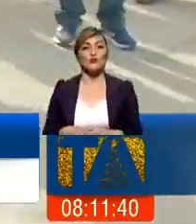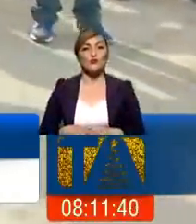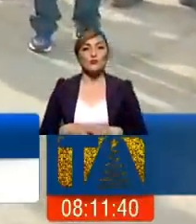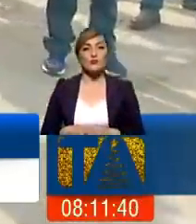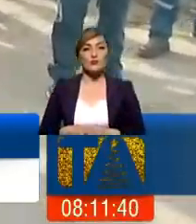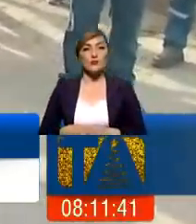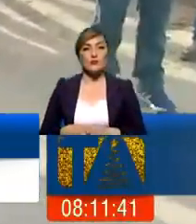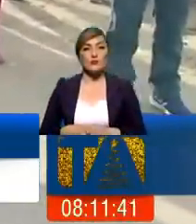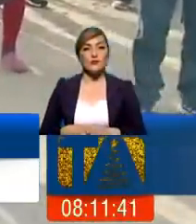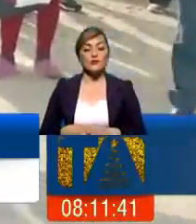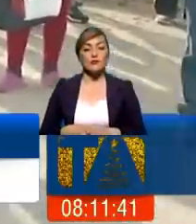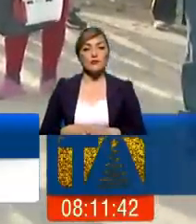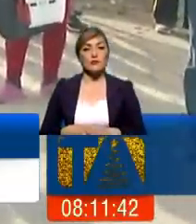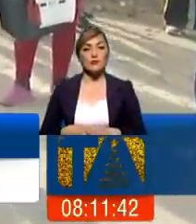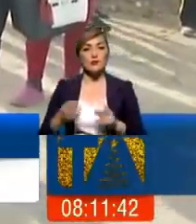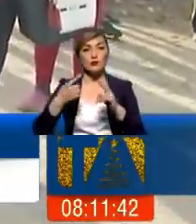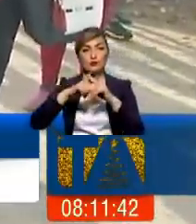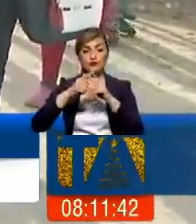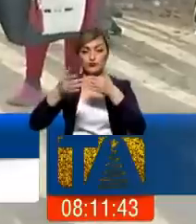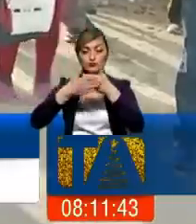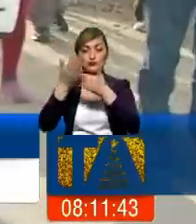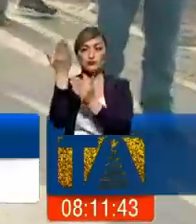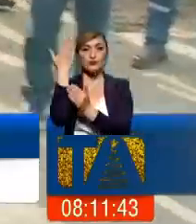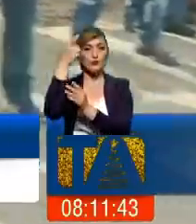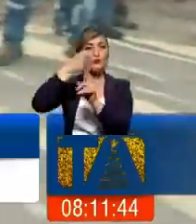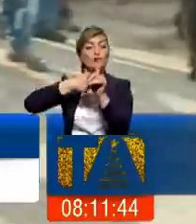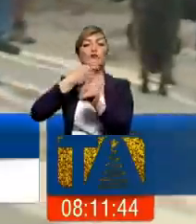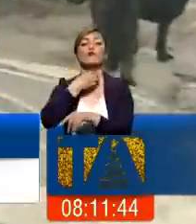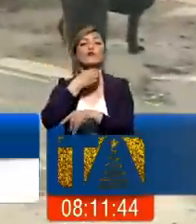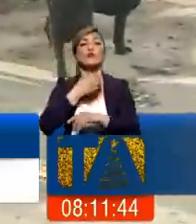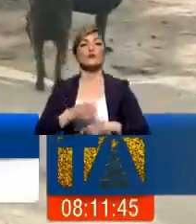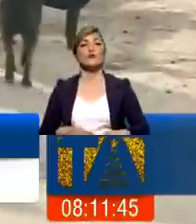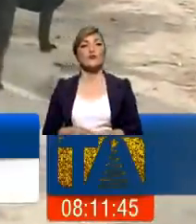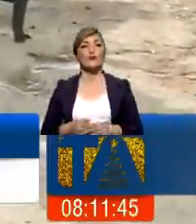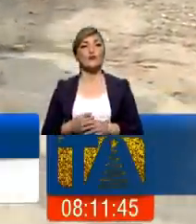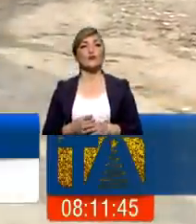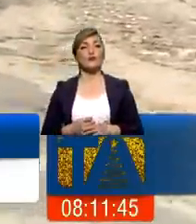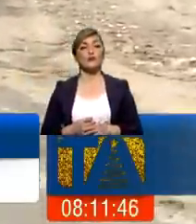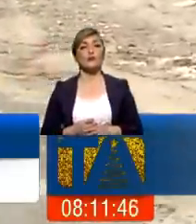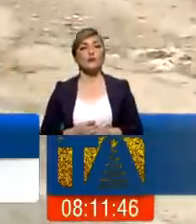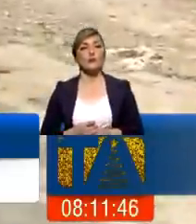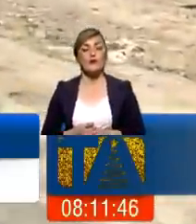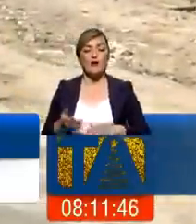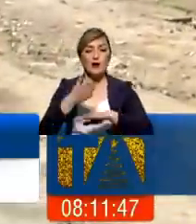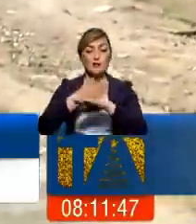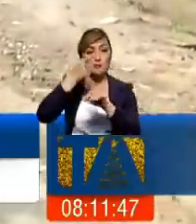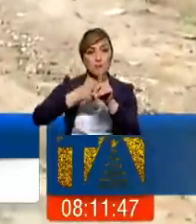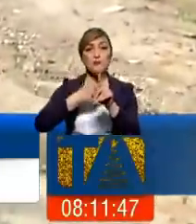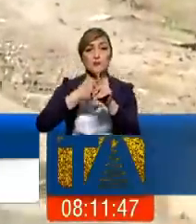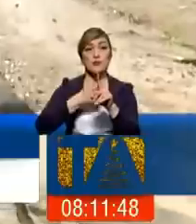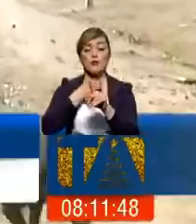que según nos cuentan, inició con su cierre el pasado mes de agosto. Nosotros precisamente estuvimos también aquí en el mes de